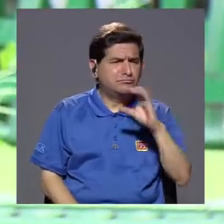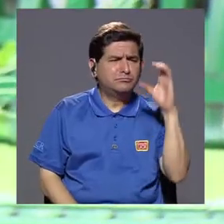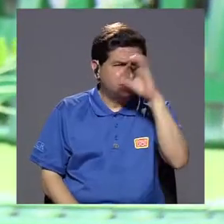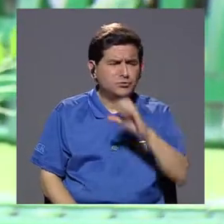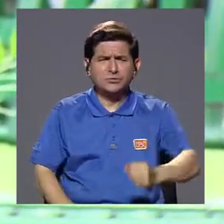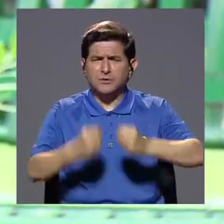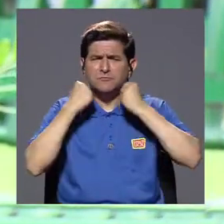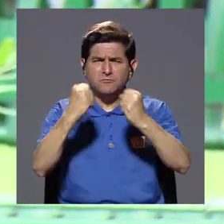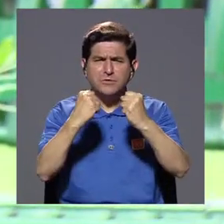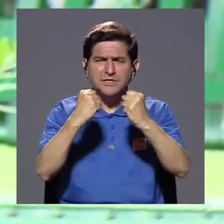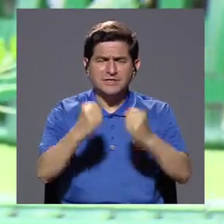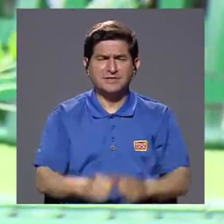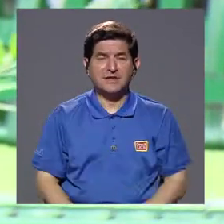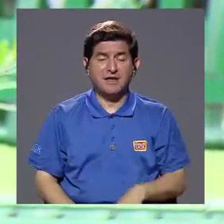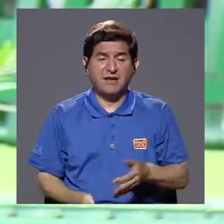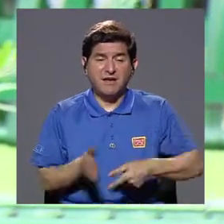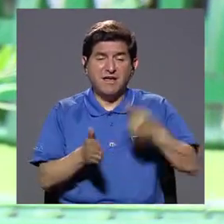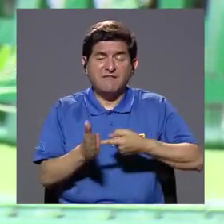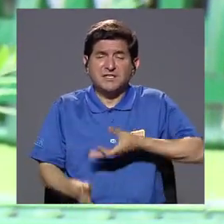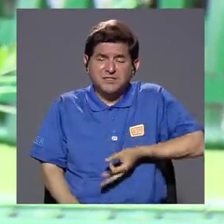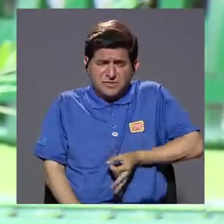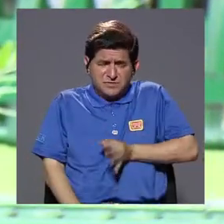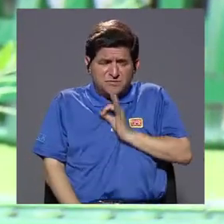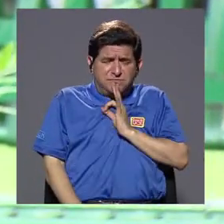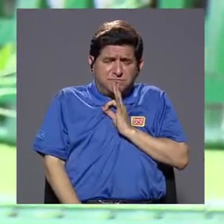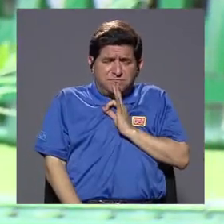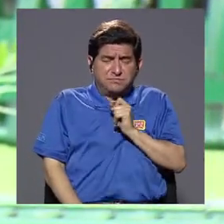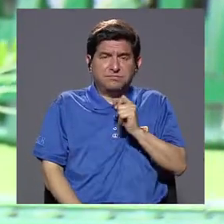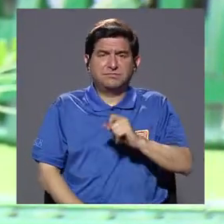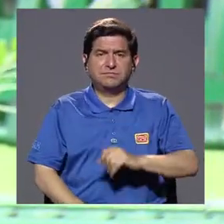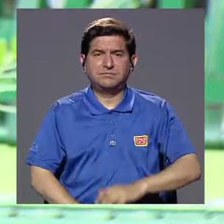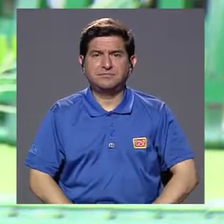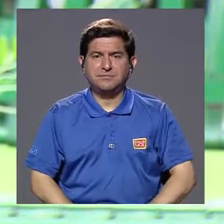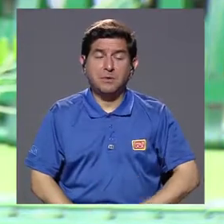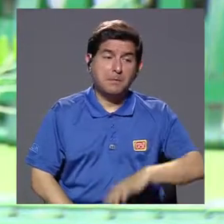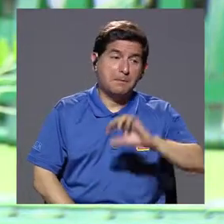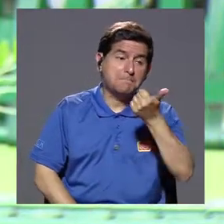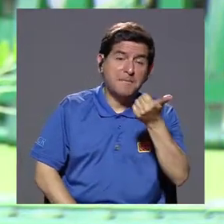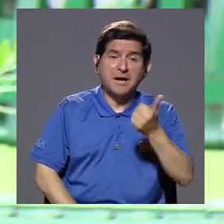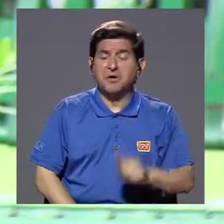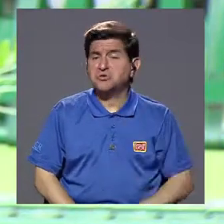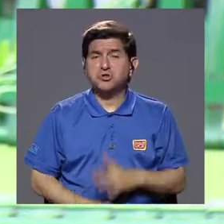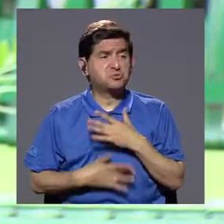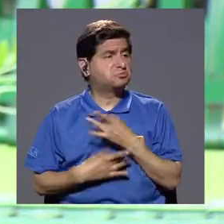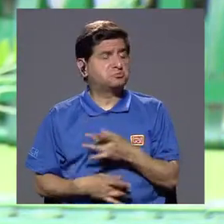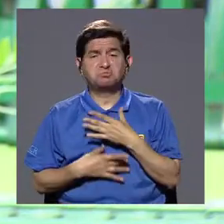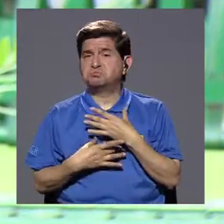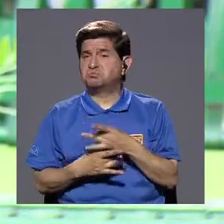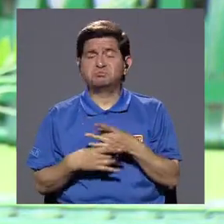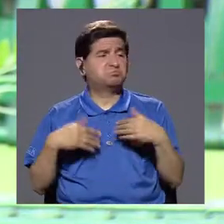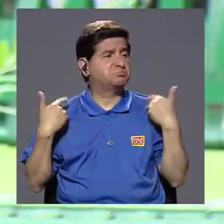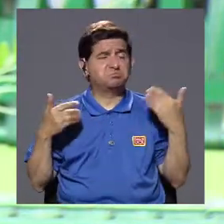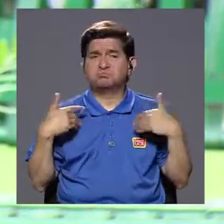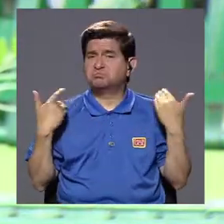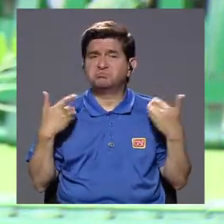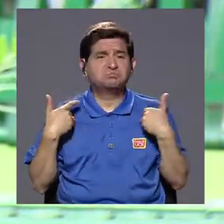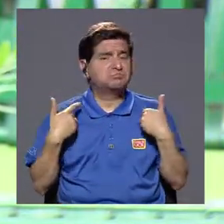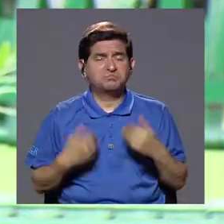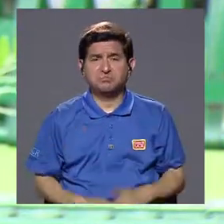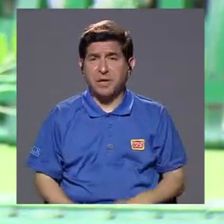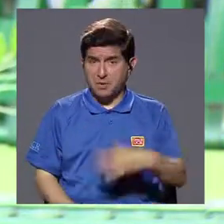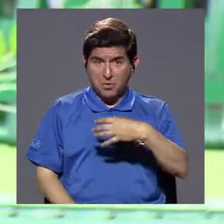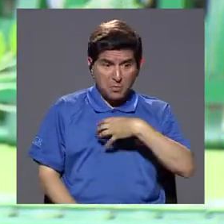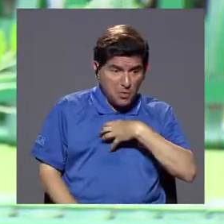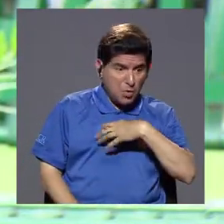buscan intensamente y con mucha frustración también para otros no les interesa tanto la felicidad ni